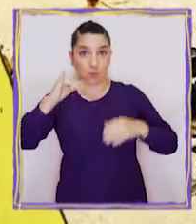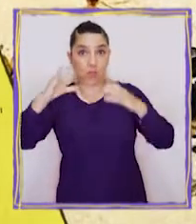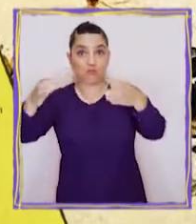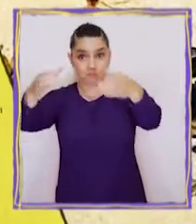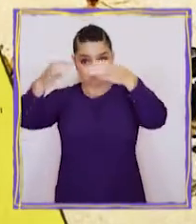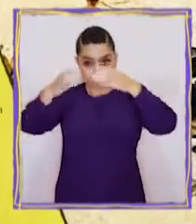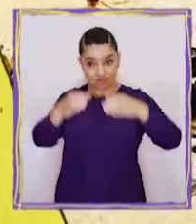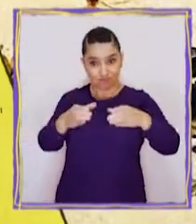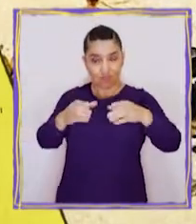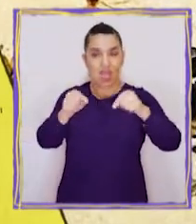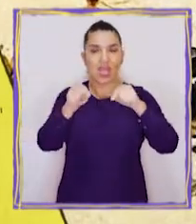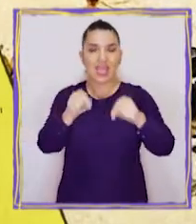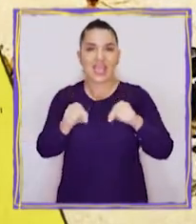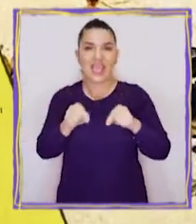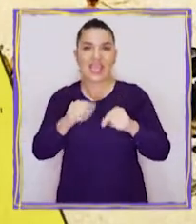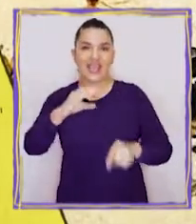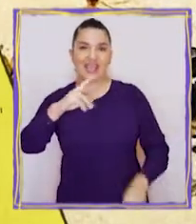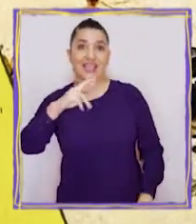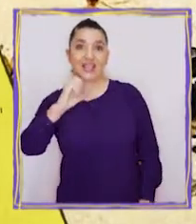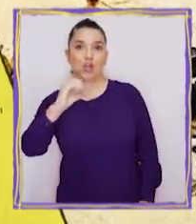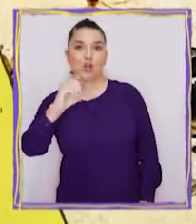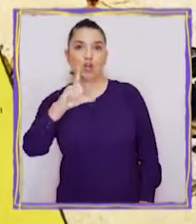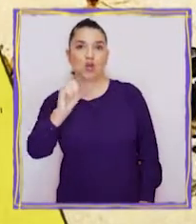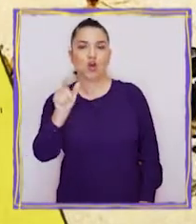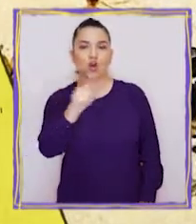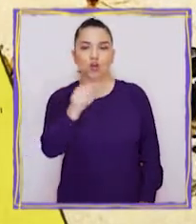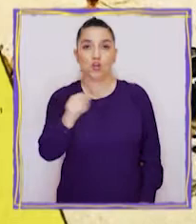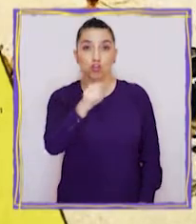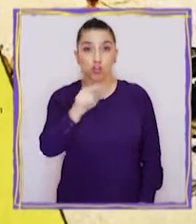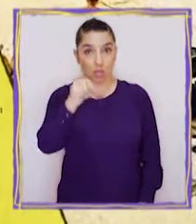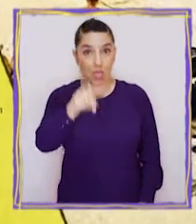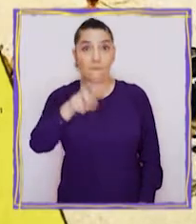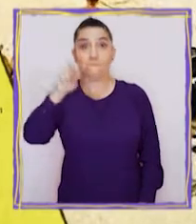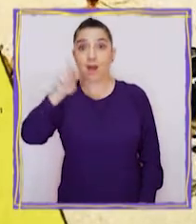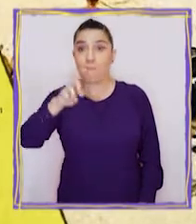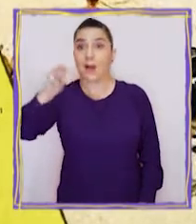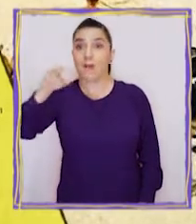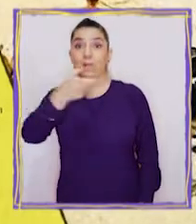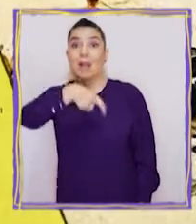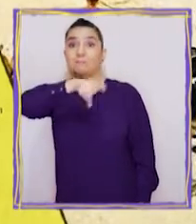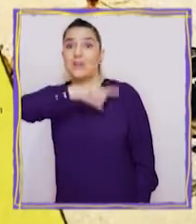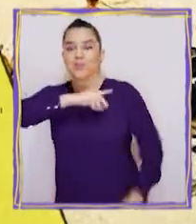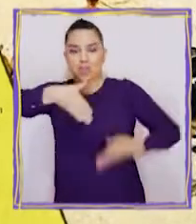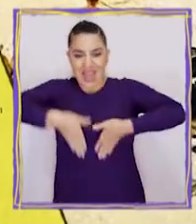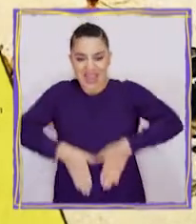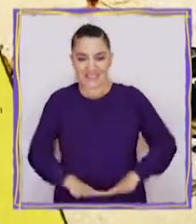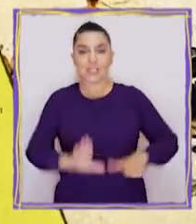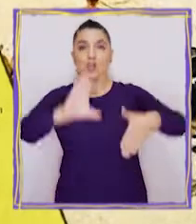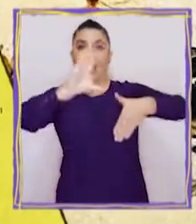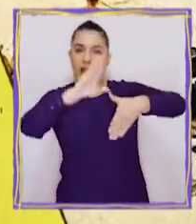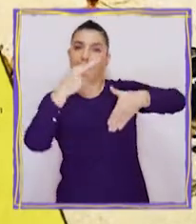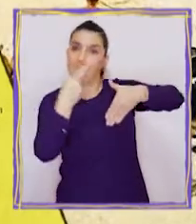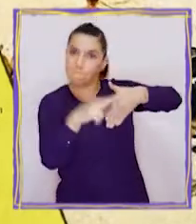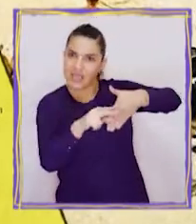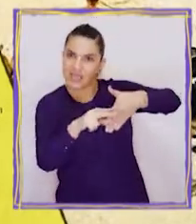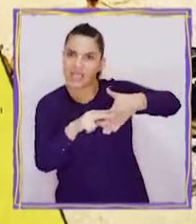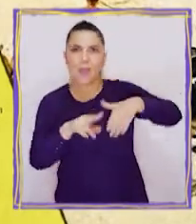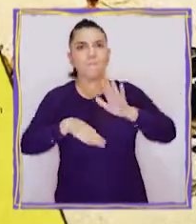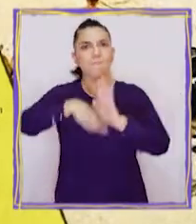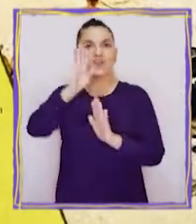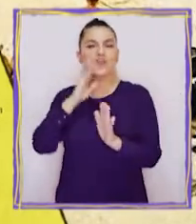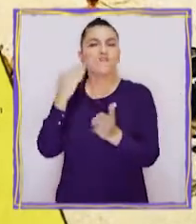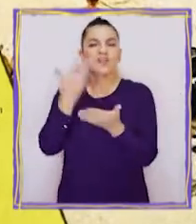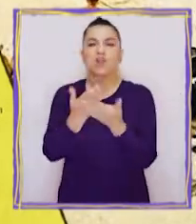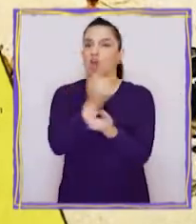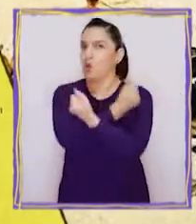Después vienen los criollos, hijos de españoles nacidos en América. Tenían la mayoría de los beneficios,